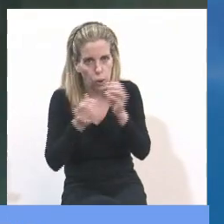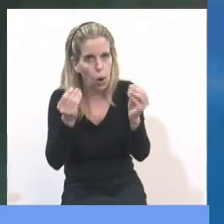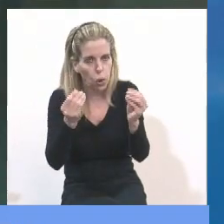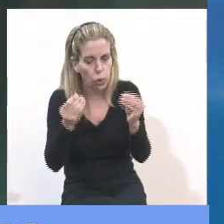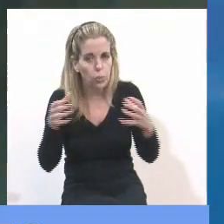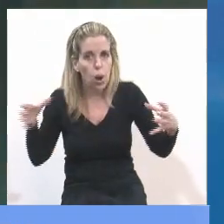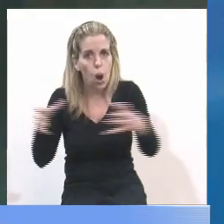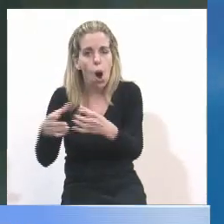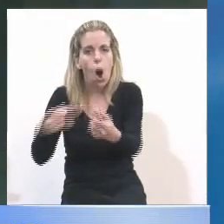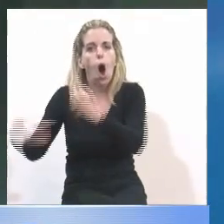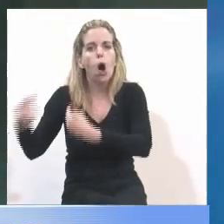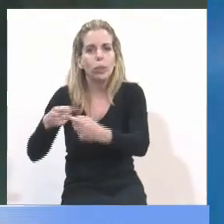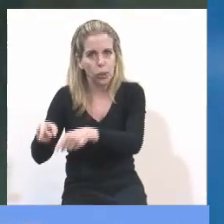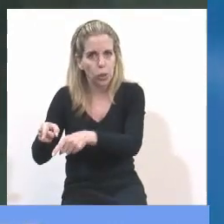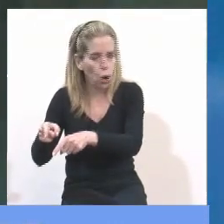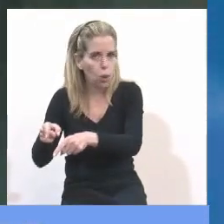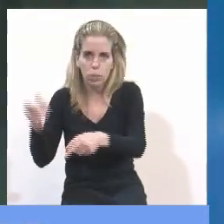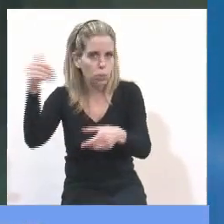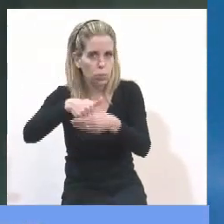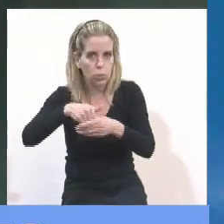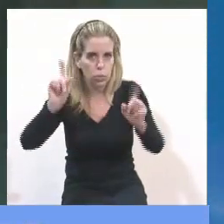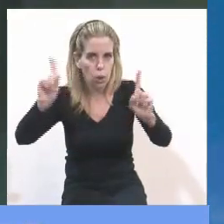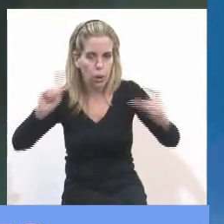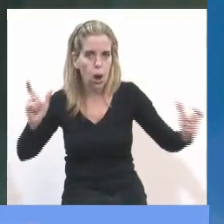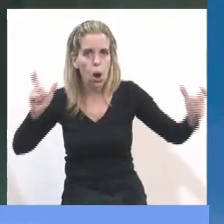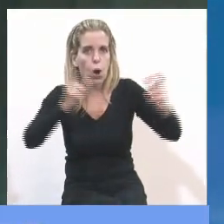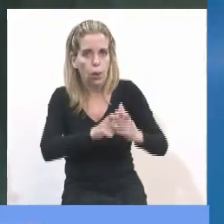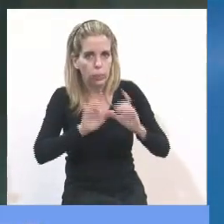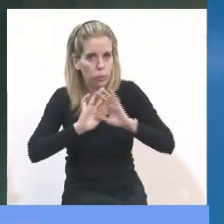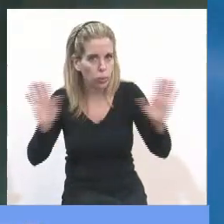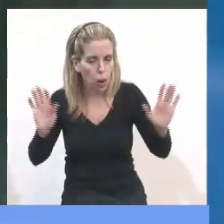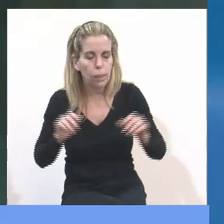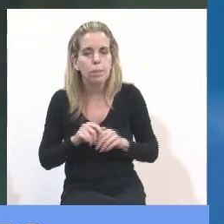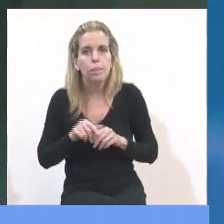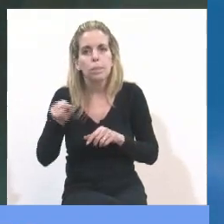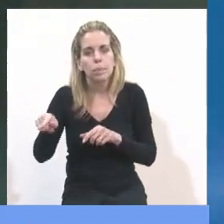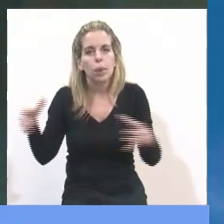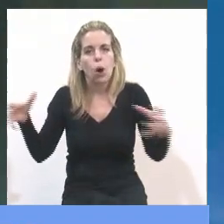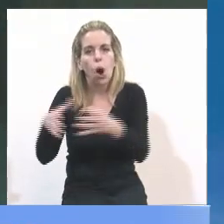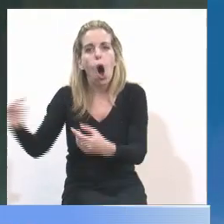la oposición decidió no participar de esa convocatoria, mandó